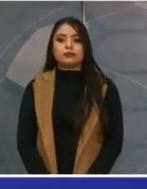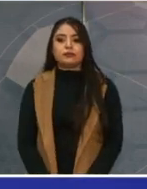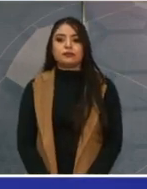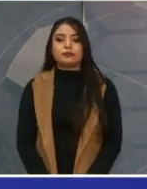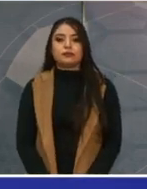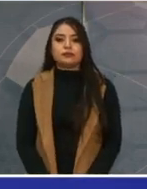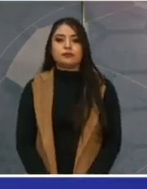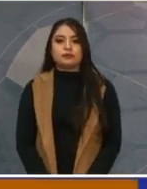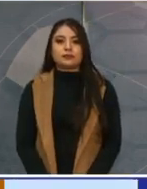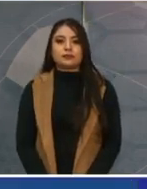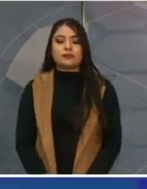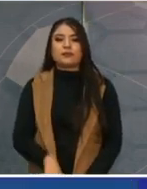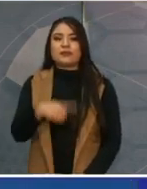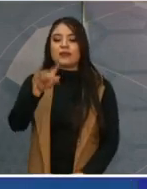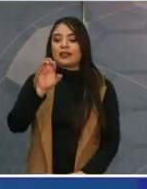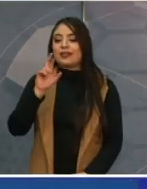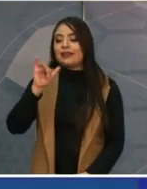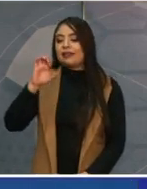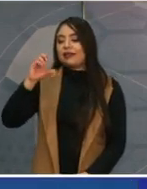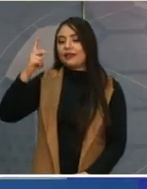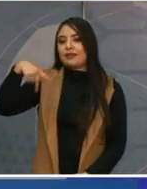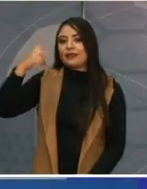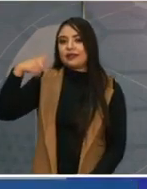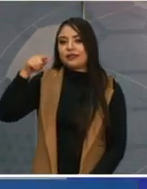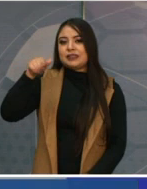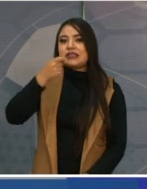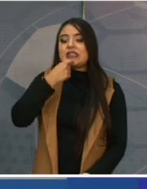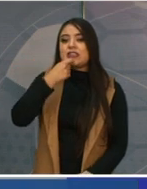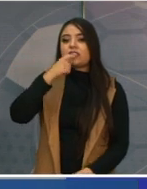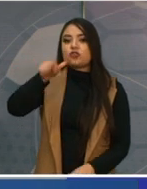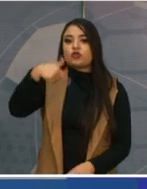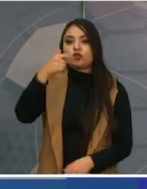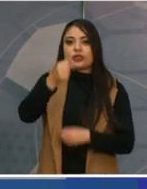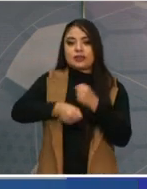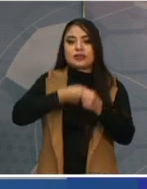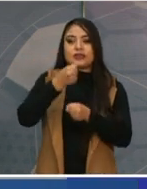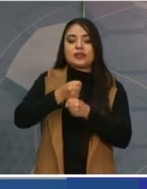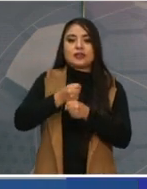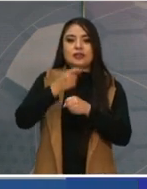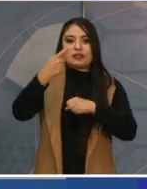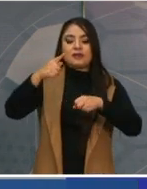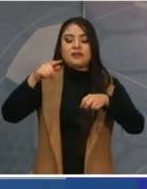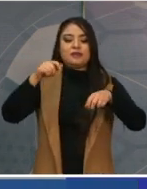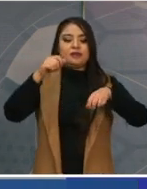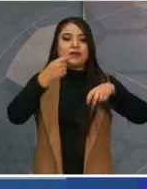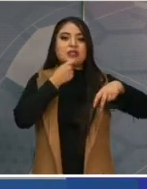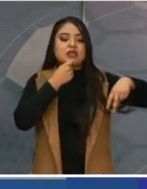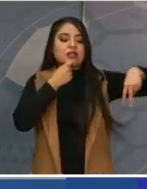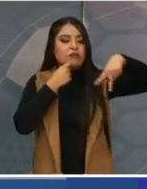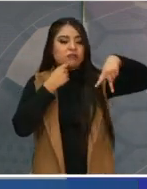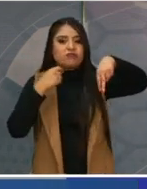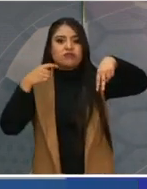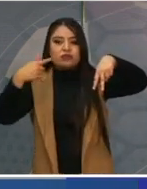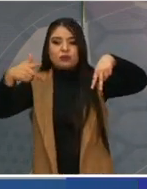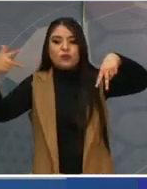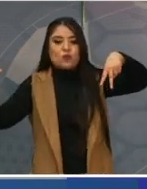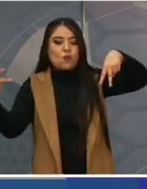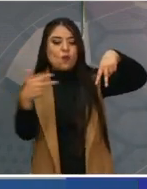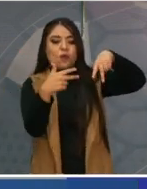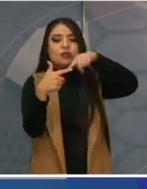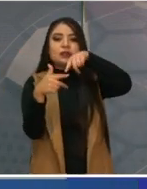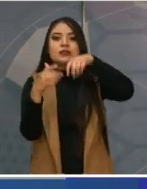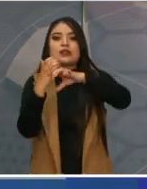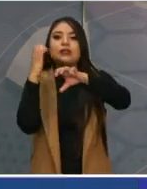Eric Emiliano Ávila es un niño de 12 años que fue atropellado por un camión de carga de una empresa de una tienda